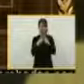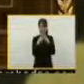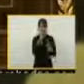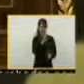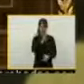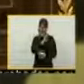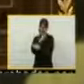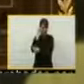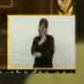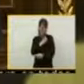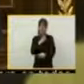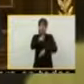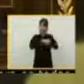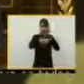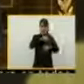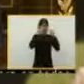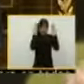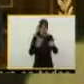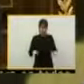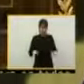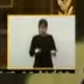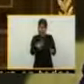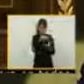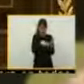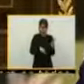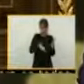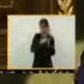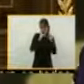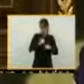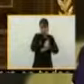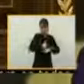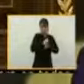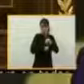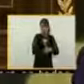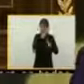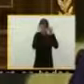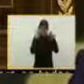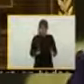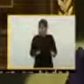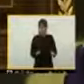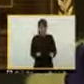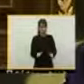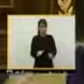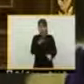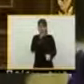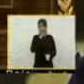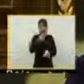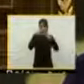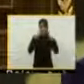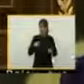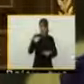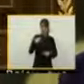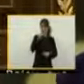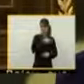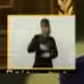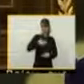Haití, na colonia de negros negrísimos, chegou ali, chegaron os ares da liberdade, a igualdade e a fraternidade, e resulta